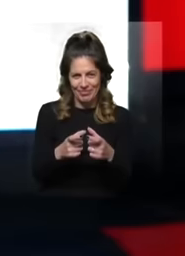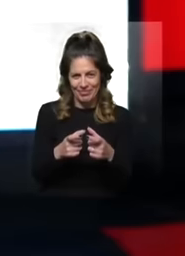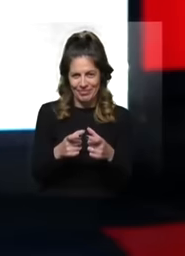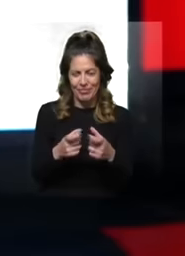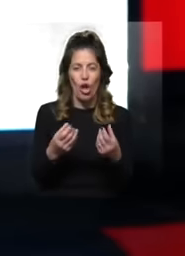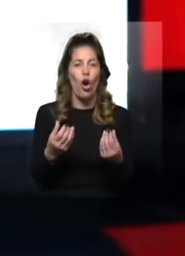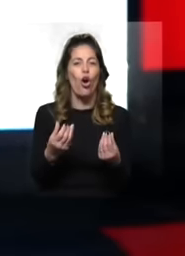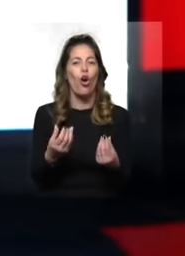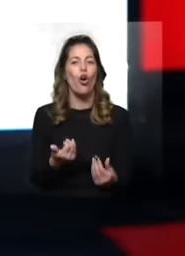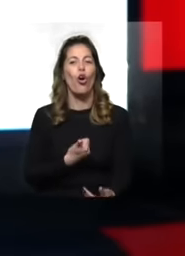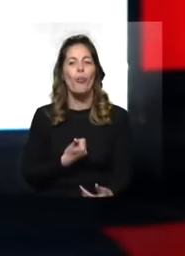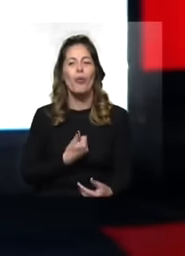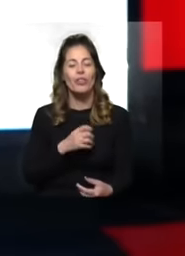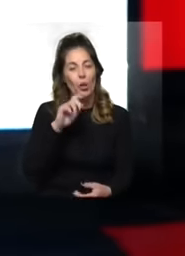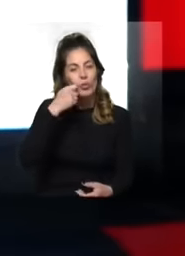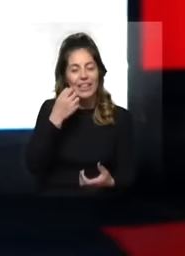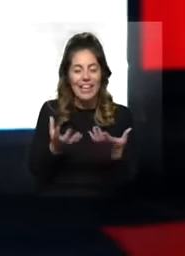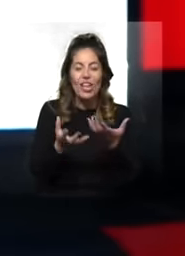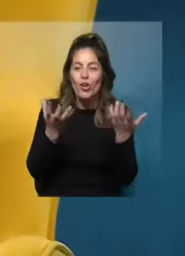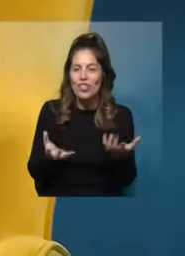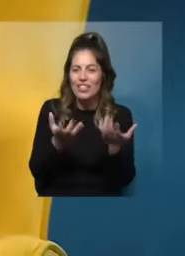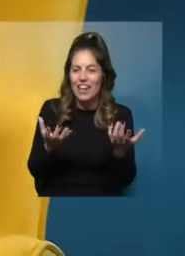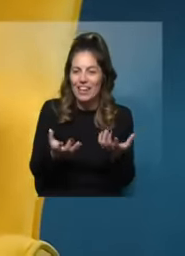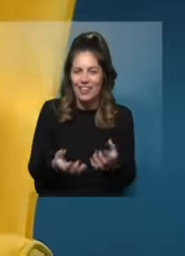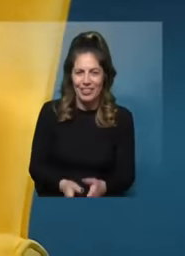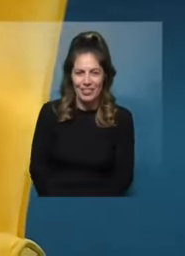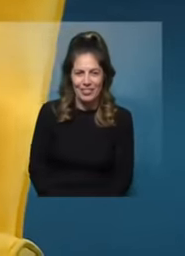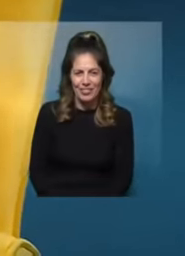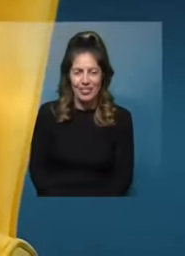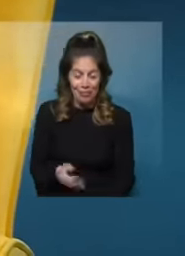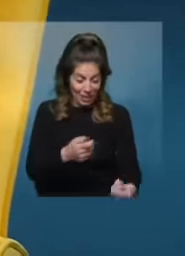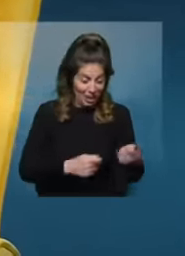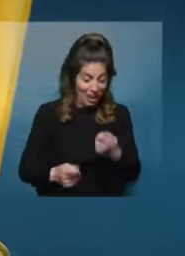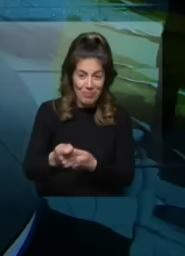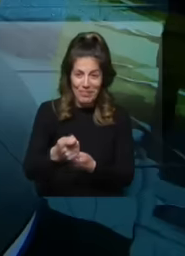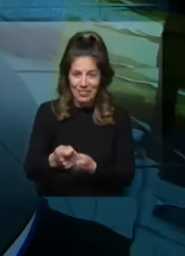¿cómo te gustaría que te cocinaran? Bueno, tú si querés lo cambio.